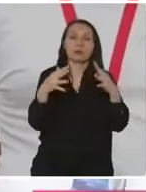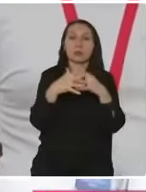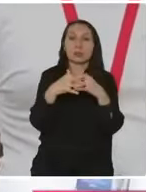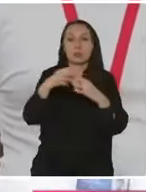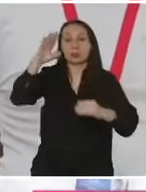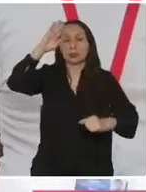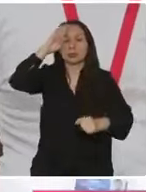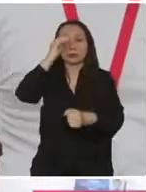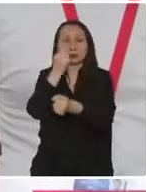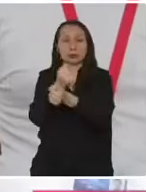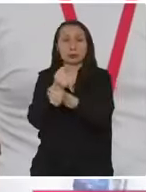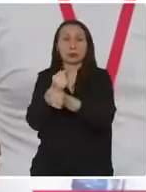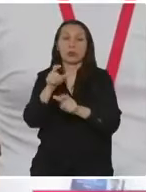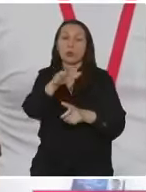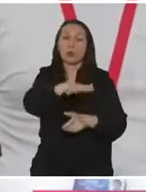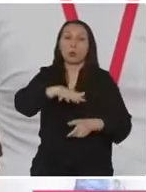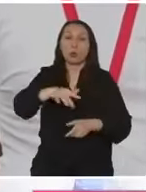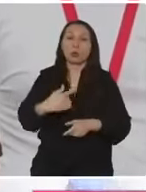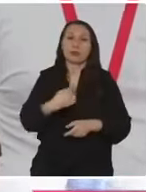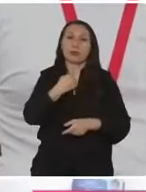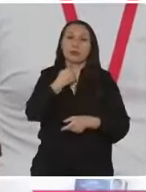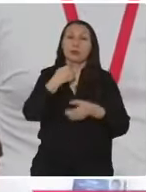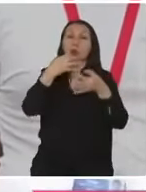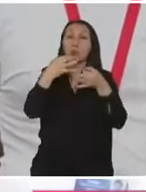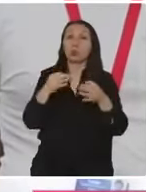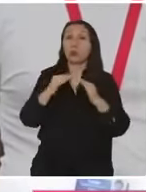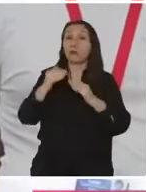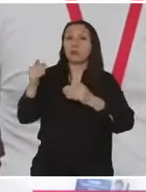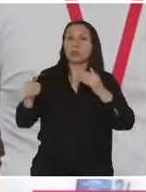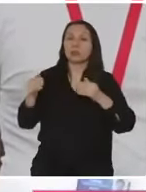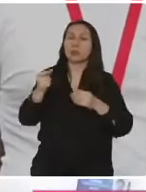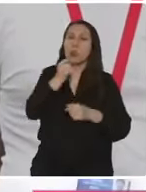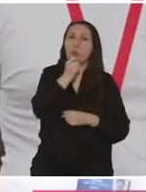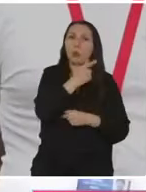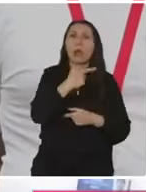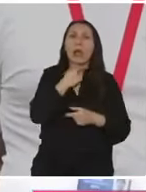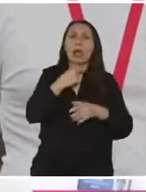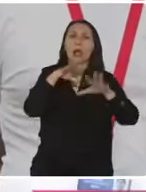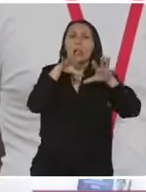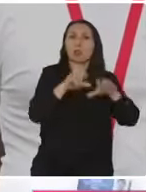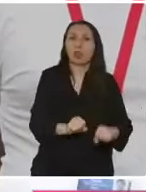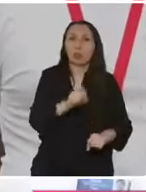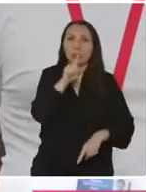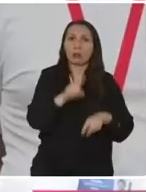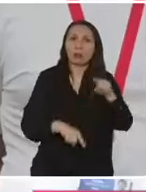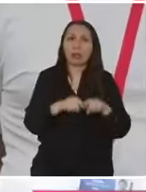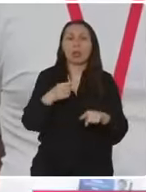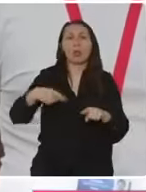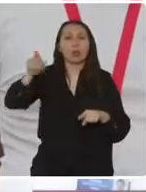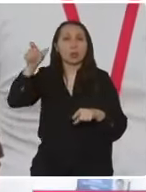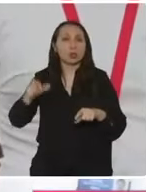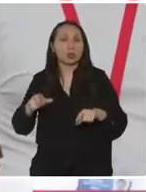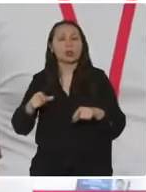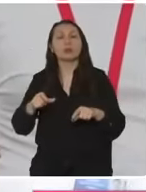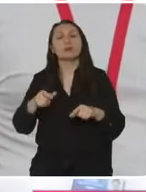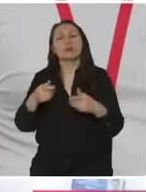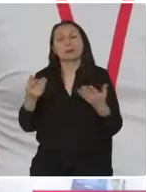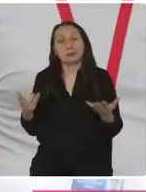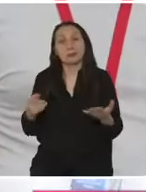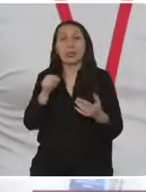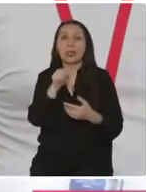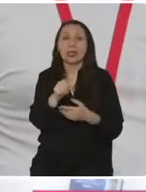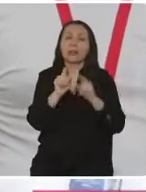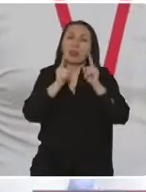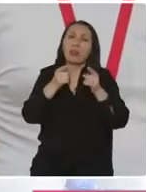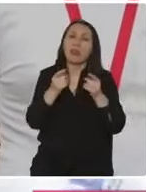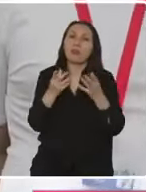policial en algunas zonas afectadas, justamente donde vecinos denuncian intentos de usurpación de terrenos, tomas, entre otros, y por ello se